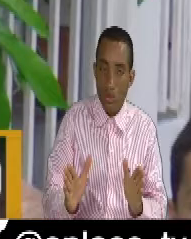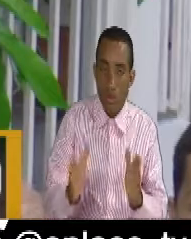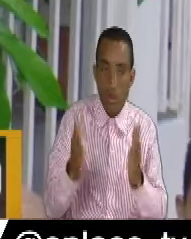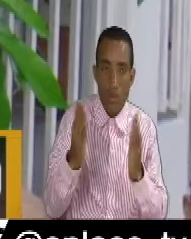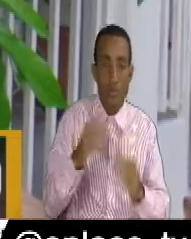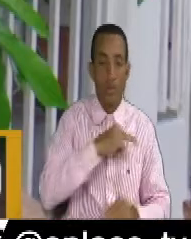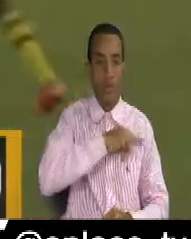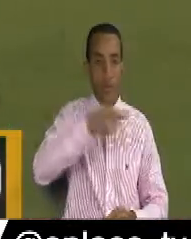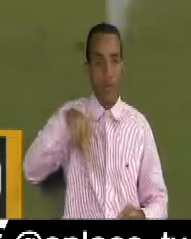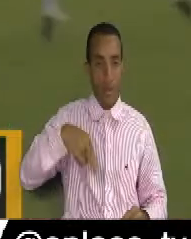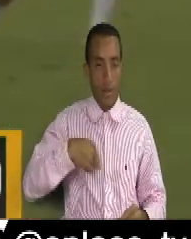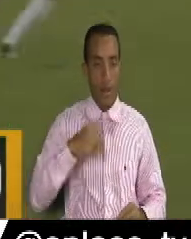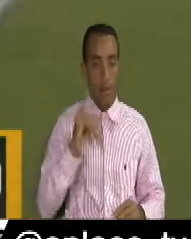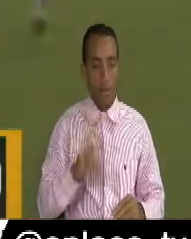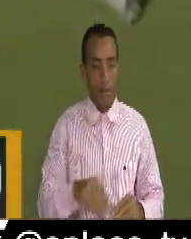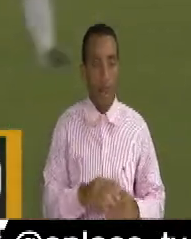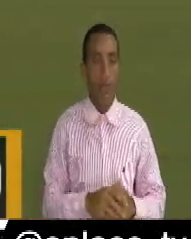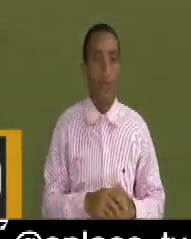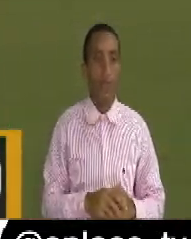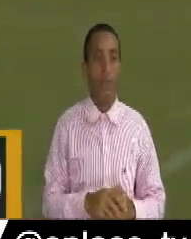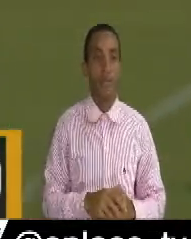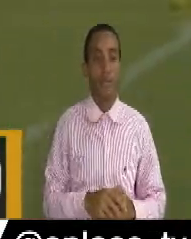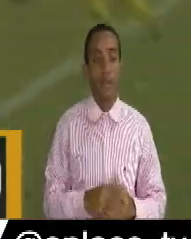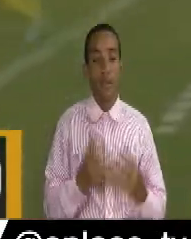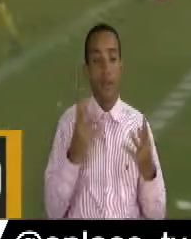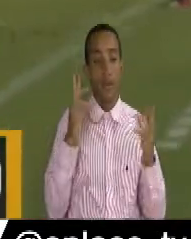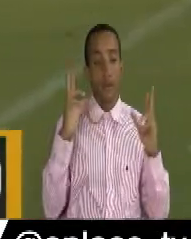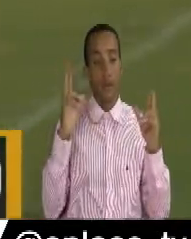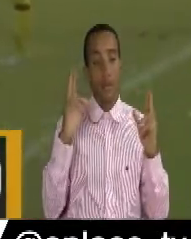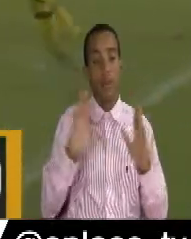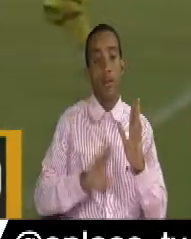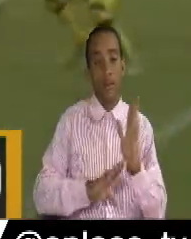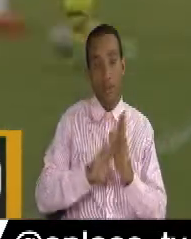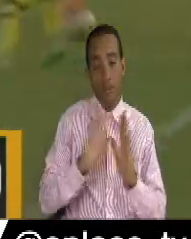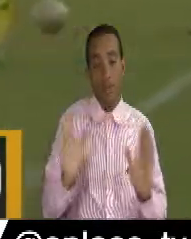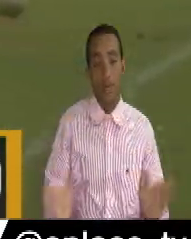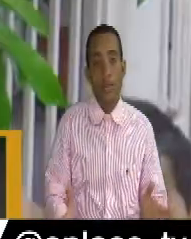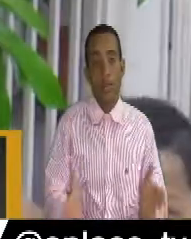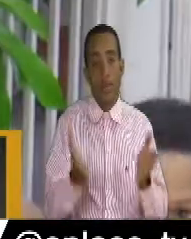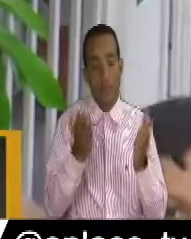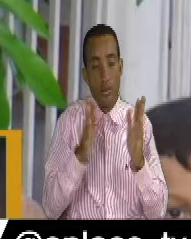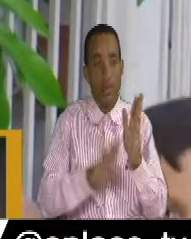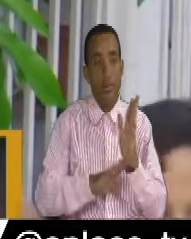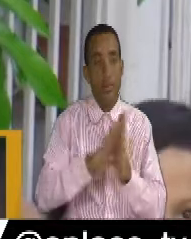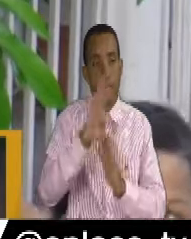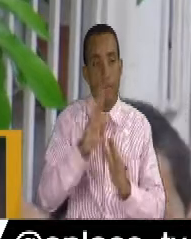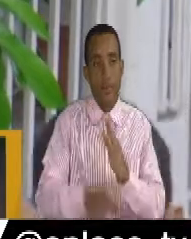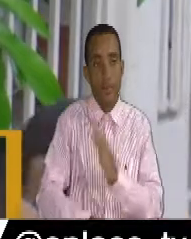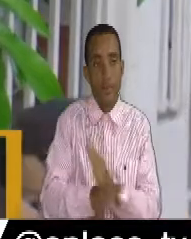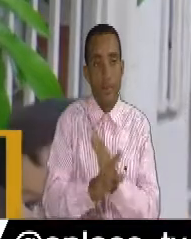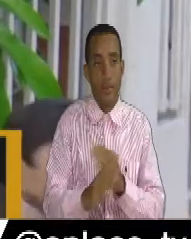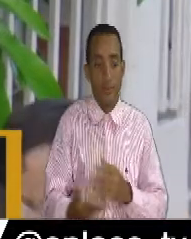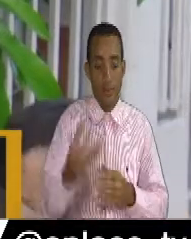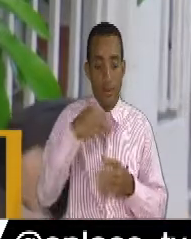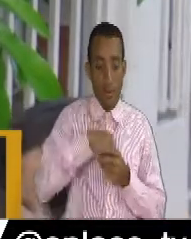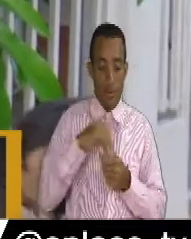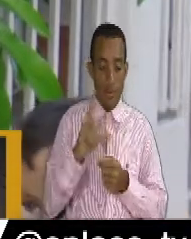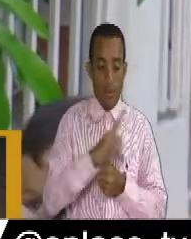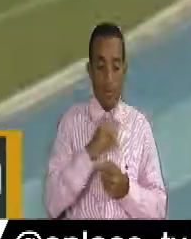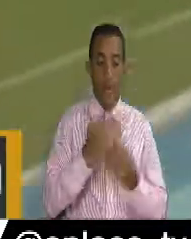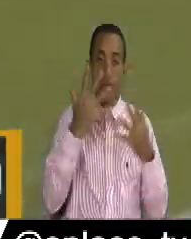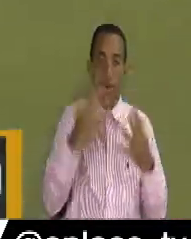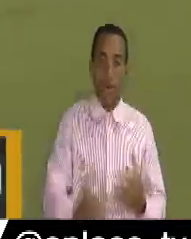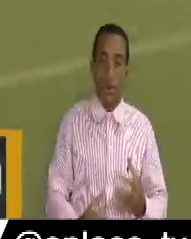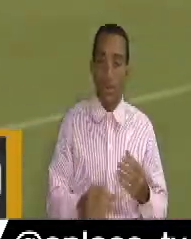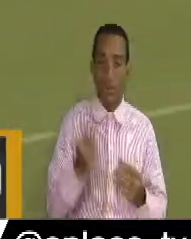estamos trabajando en base a eso. El equipo espera tener un buen resultado para seguir avanzando en este campeonato. Para nosotros de local es una obligación salir a ganar y de esa